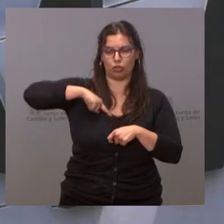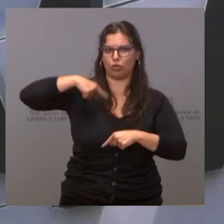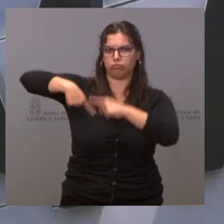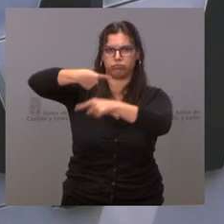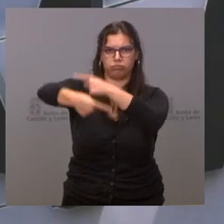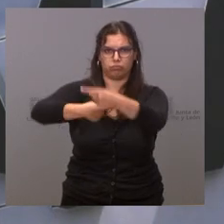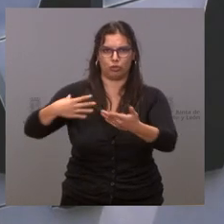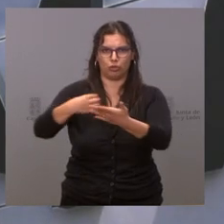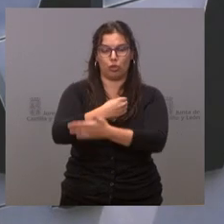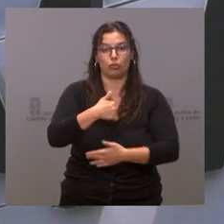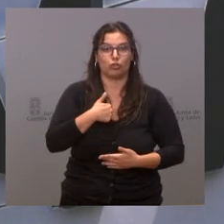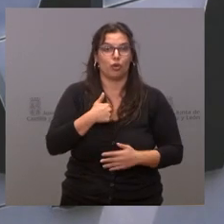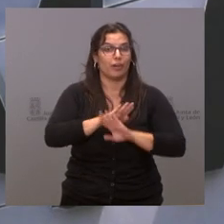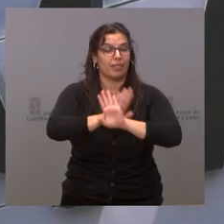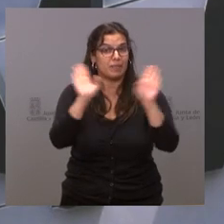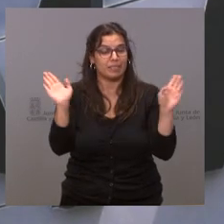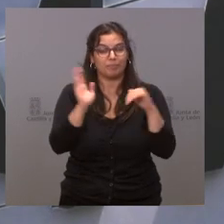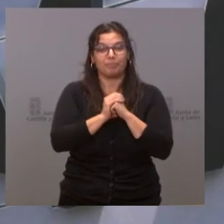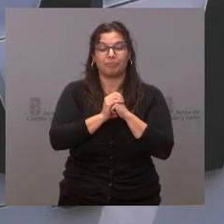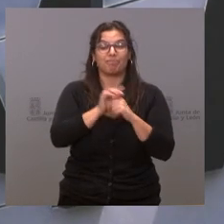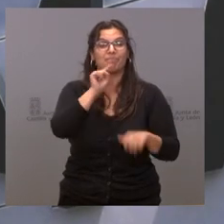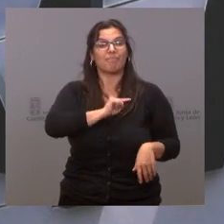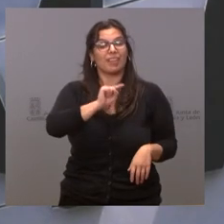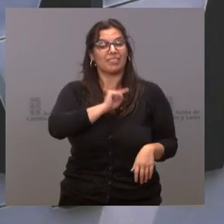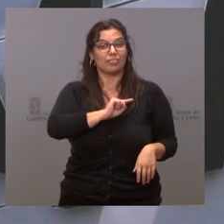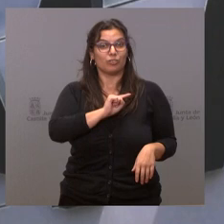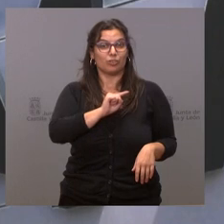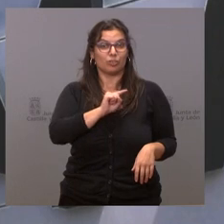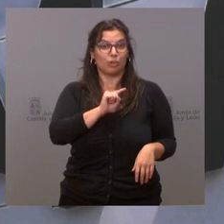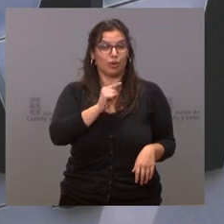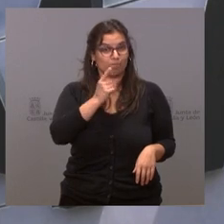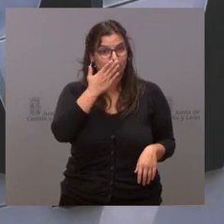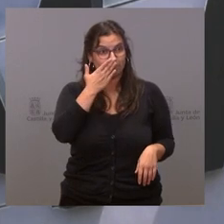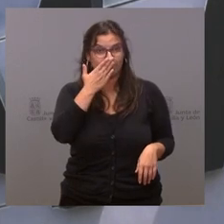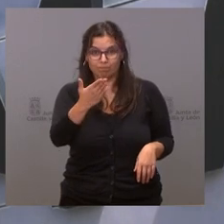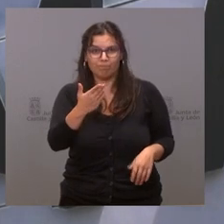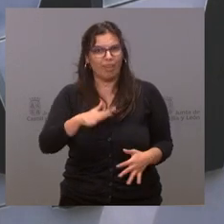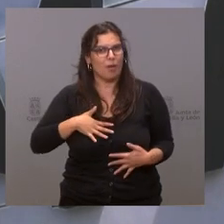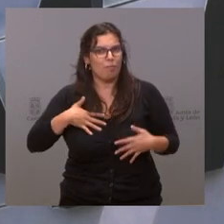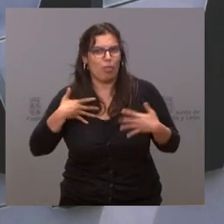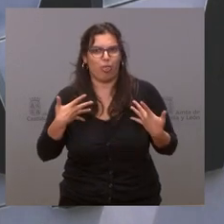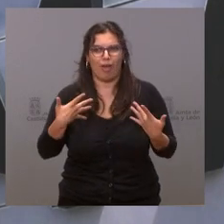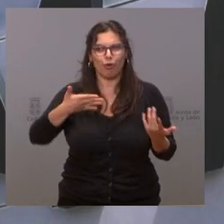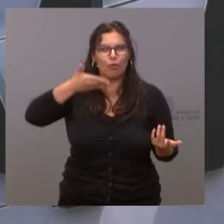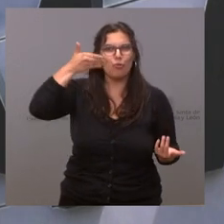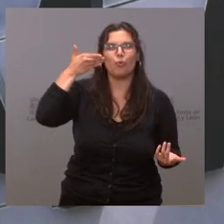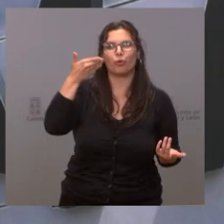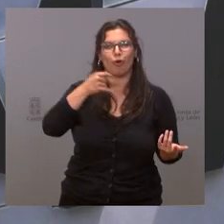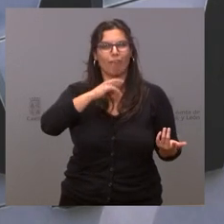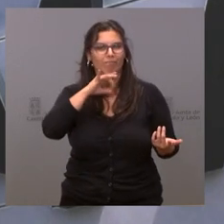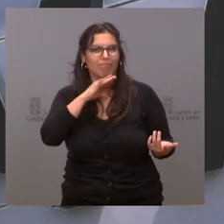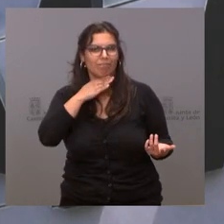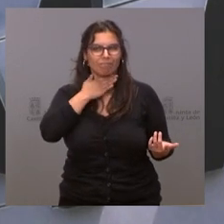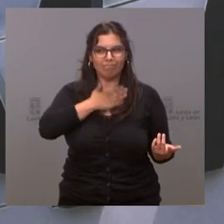por mi parte nada más me siento con verdadera emoción orgullo satisfacción